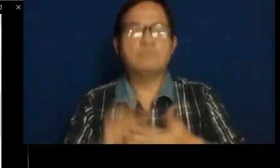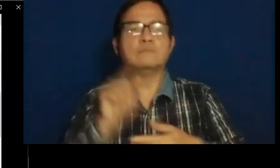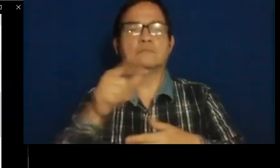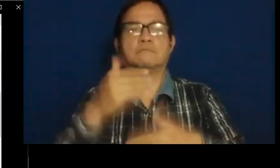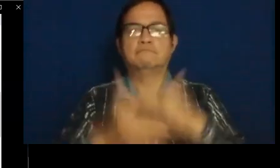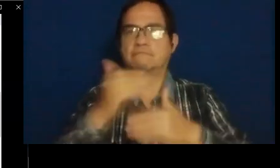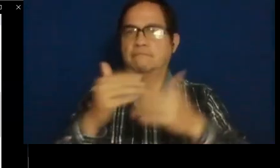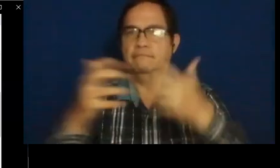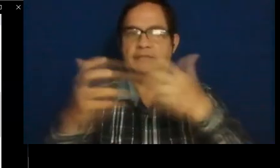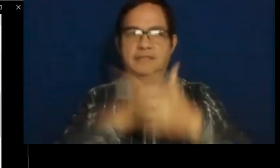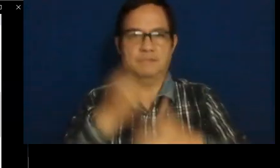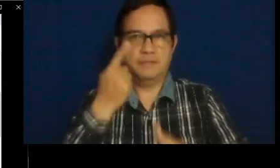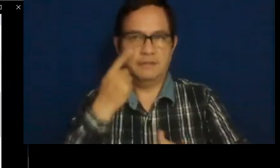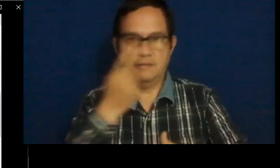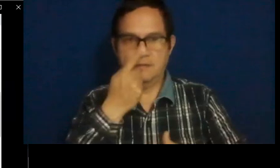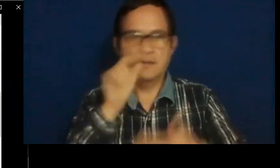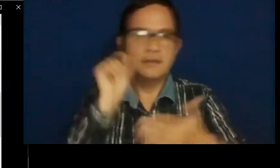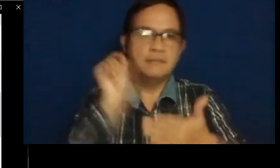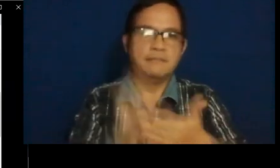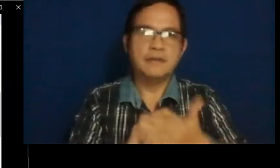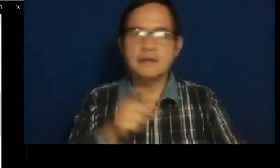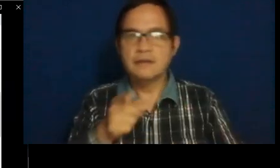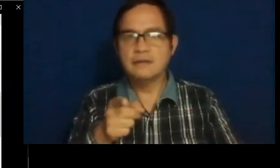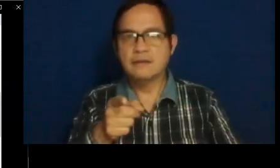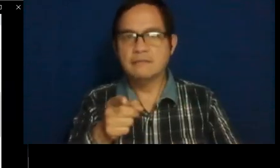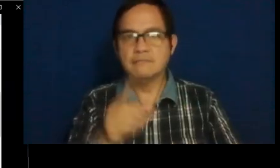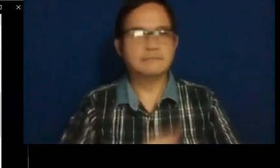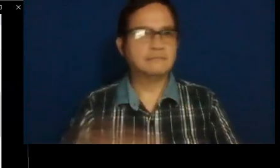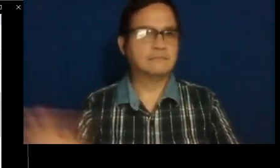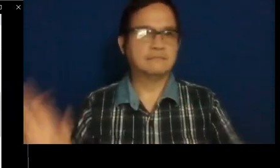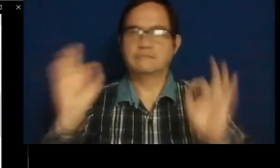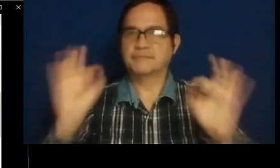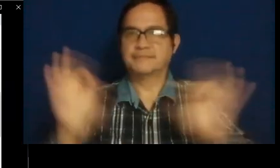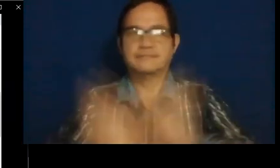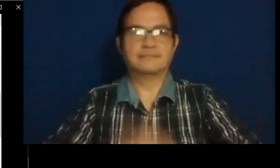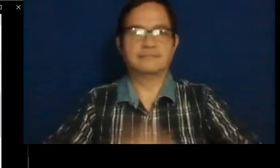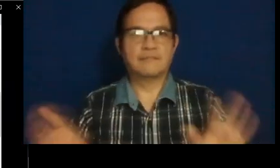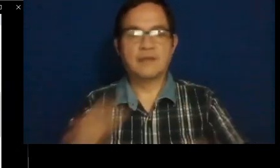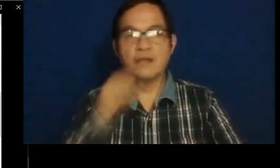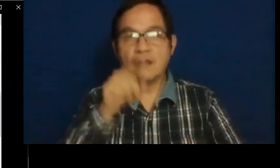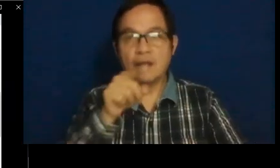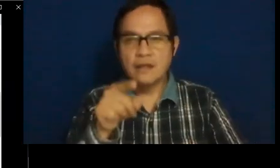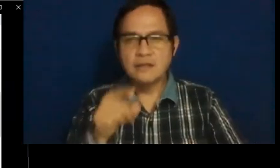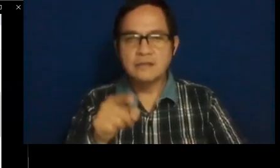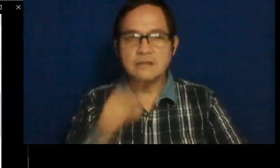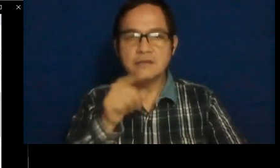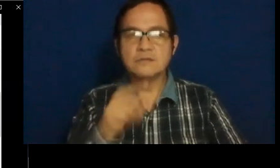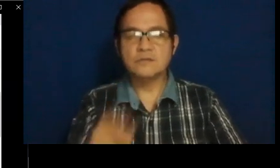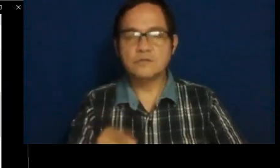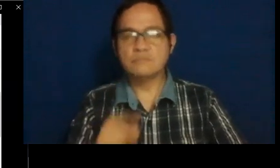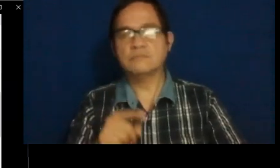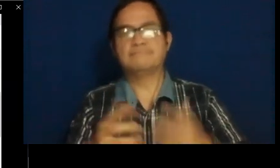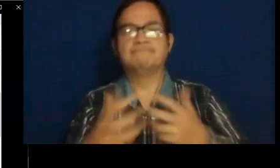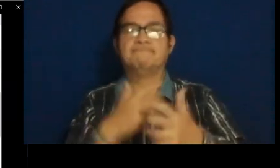funcionar el sistema. Entonces veámoslo. Usted le da clic en Start y el desplazamiento se genera. Al generarse el desplazamiento, el simulador me va a entregar